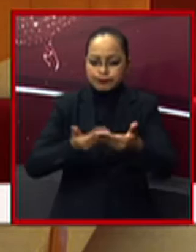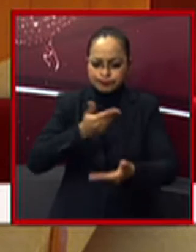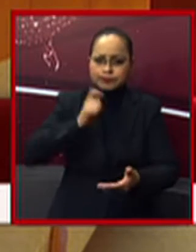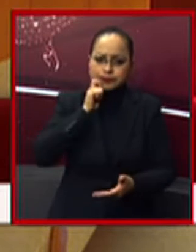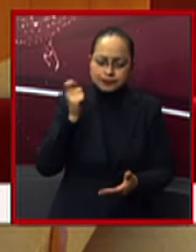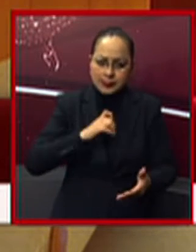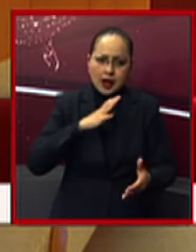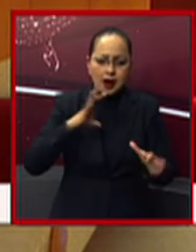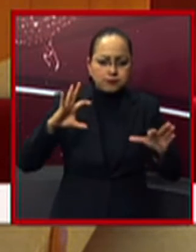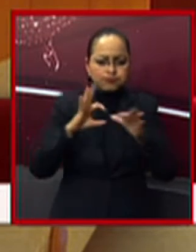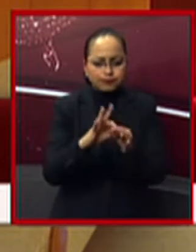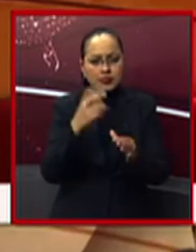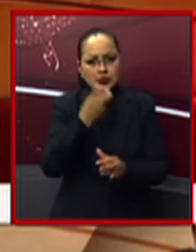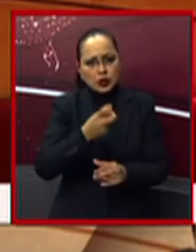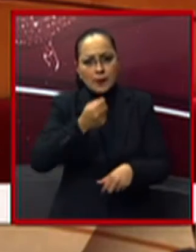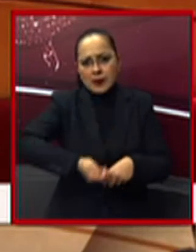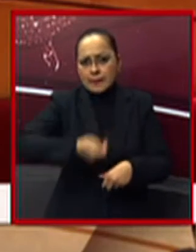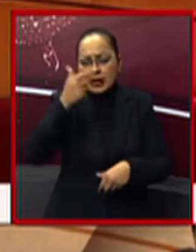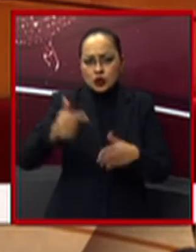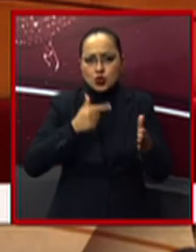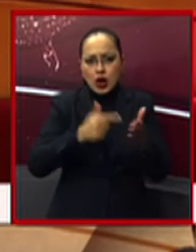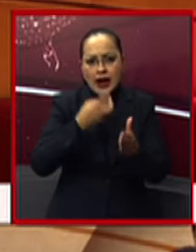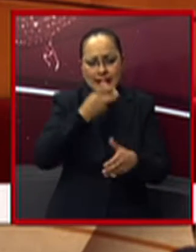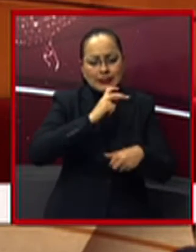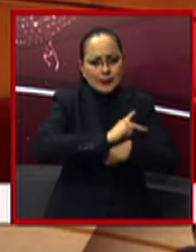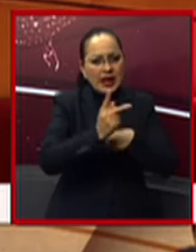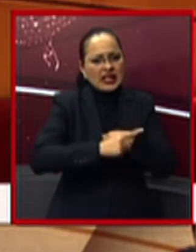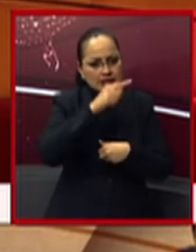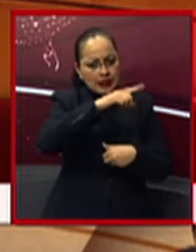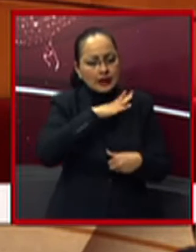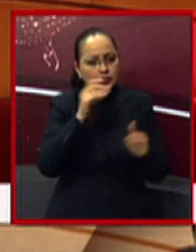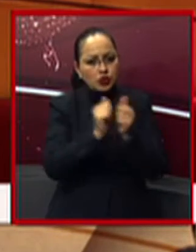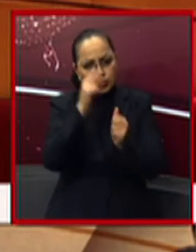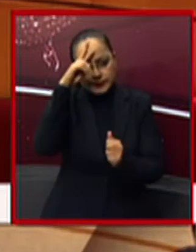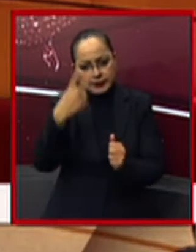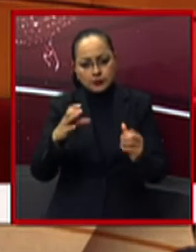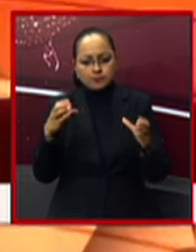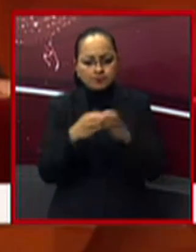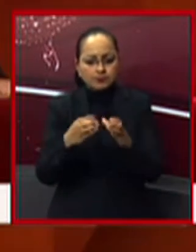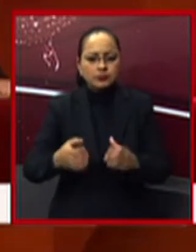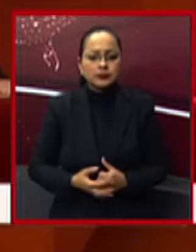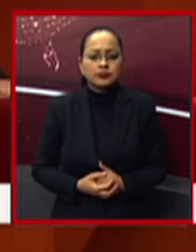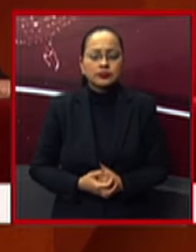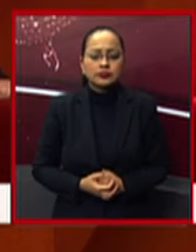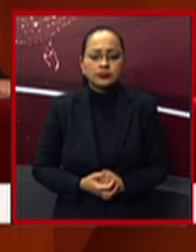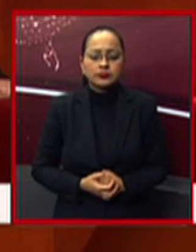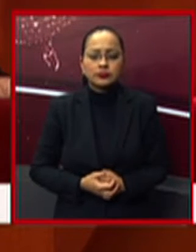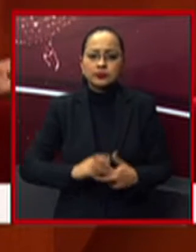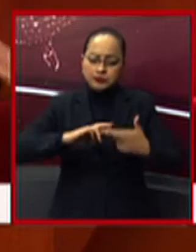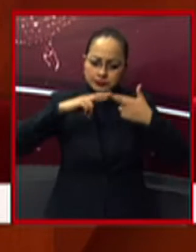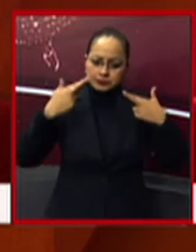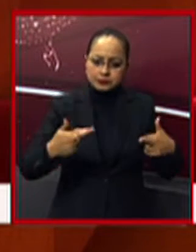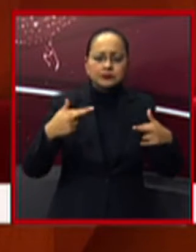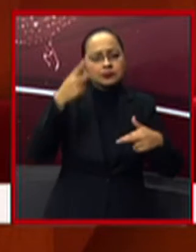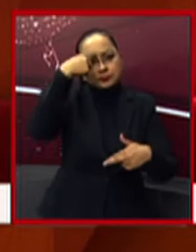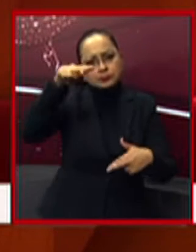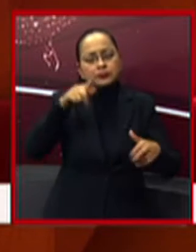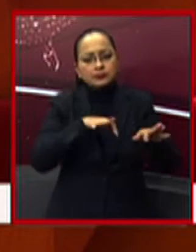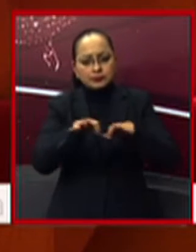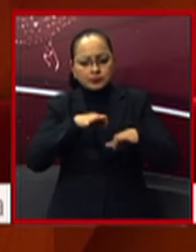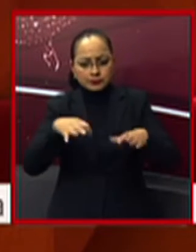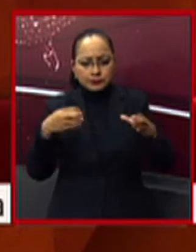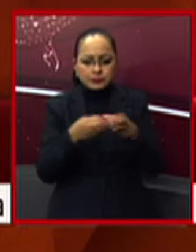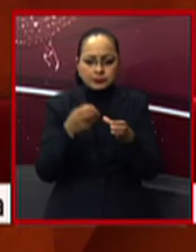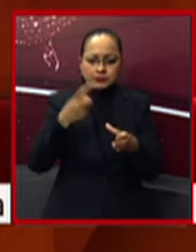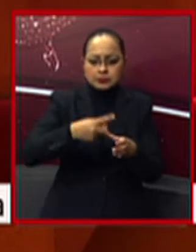que ocupan el primer lugar en este país del continente oceánico. La relación de trabajo cercano entre